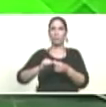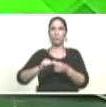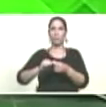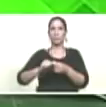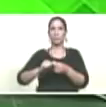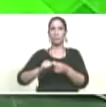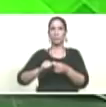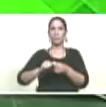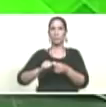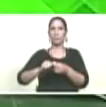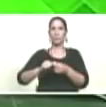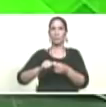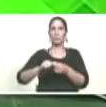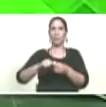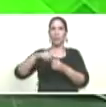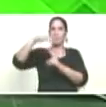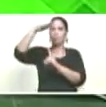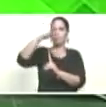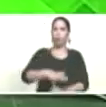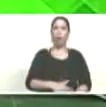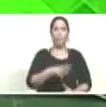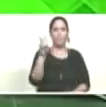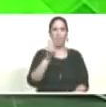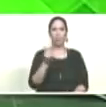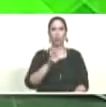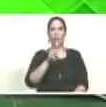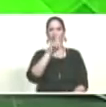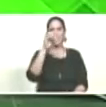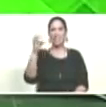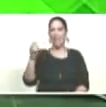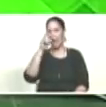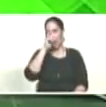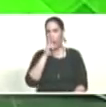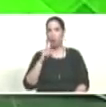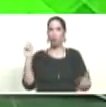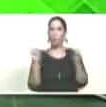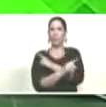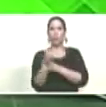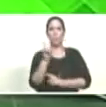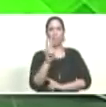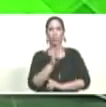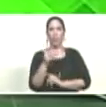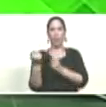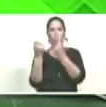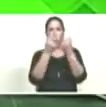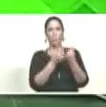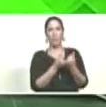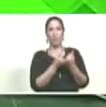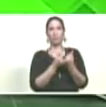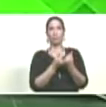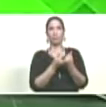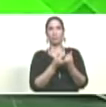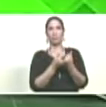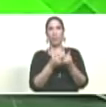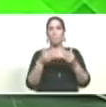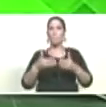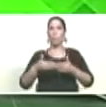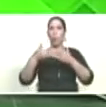cayó a Venezuela por 100 años y convirtió a Venezuela en una economía de